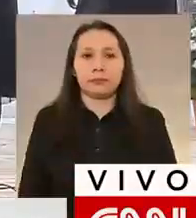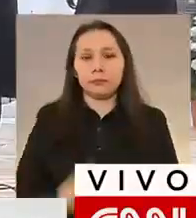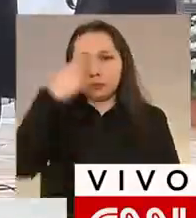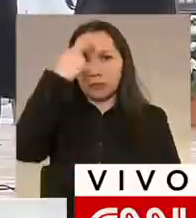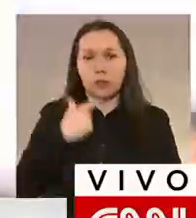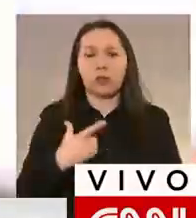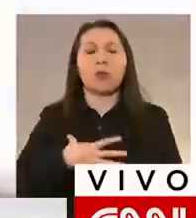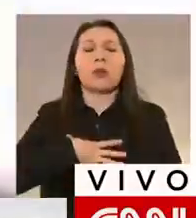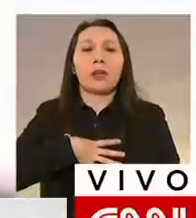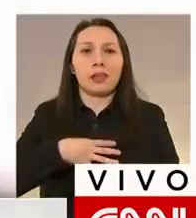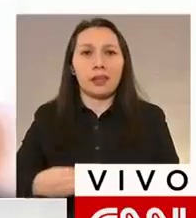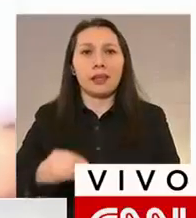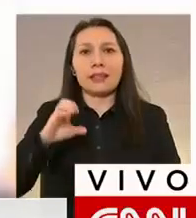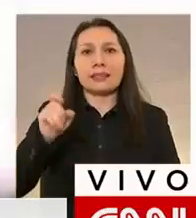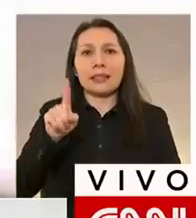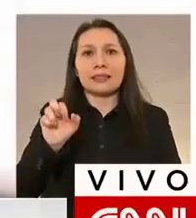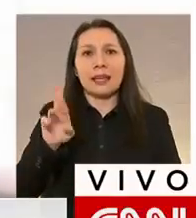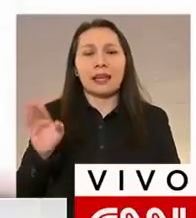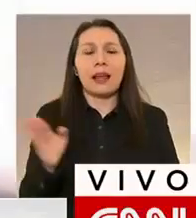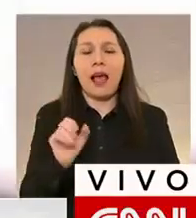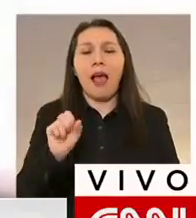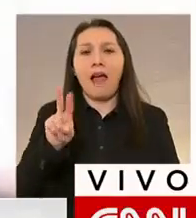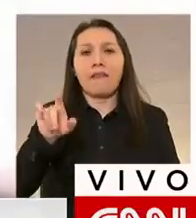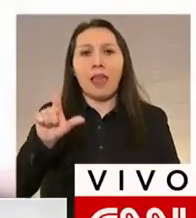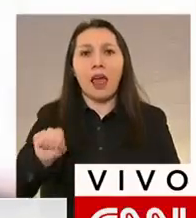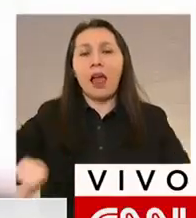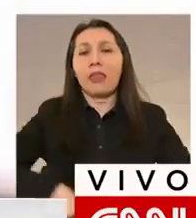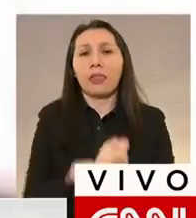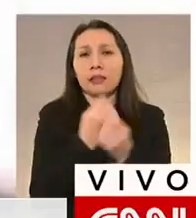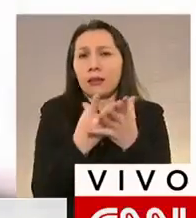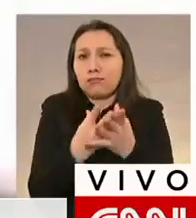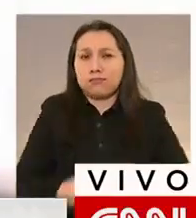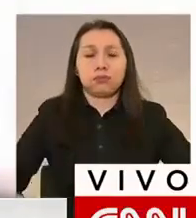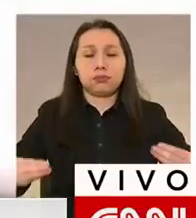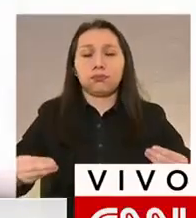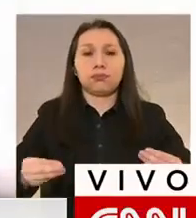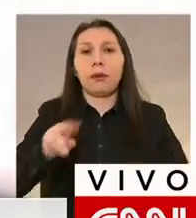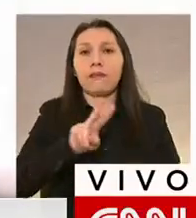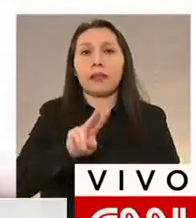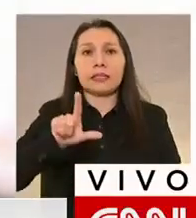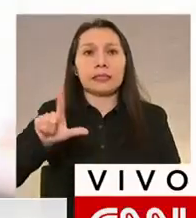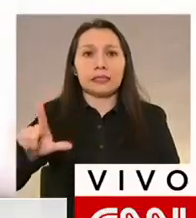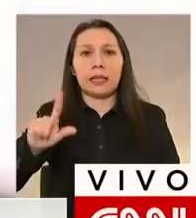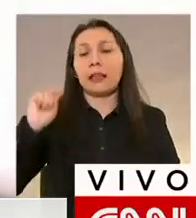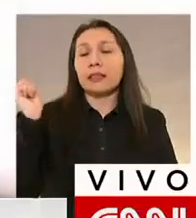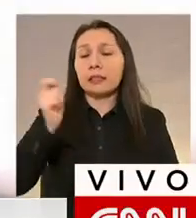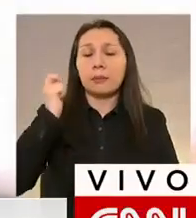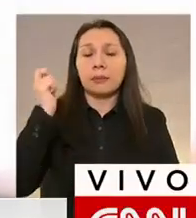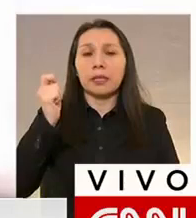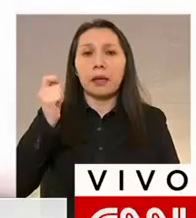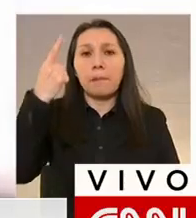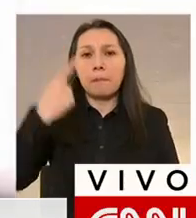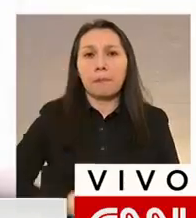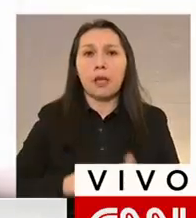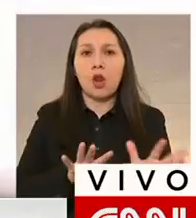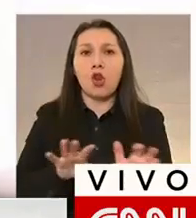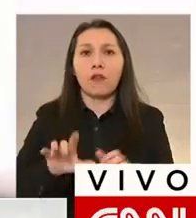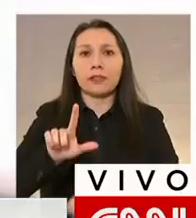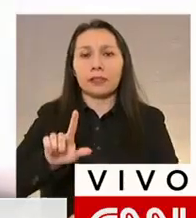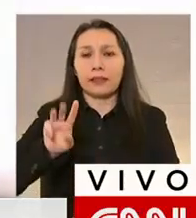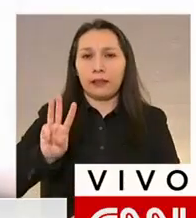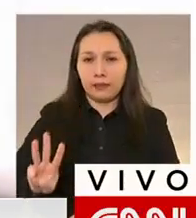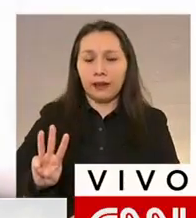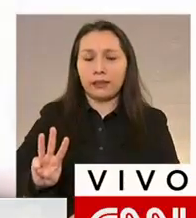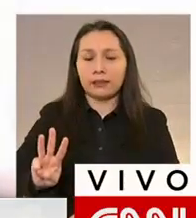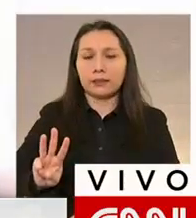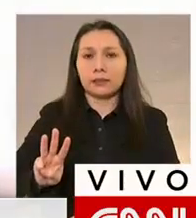diciembre de 1973. Soy hija de César Ávila Lara, detenido desaparecido el 27 de septiembre de